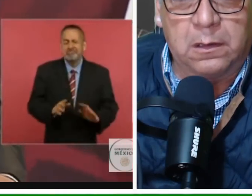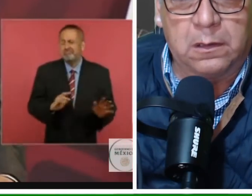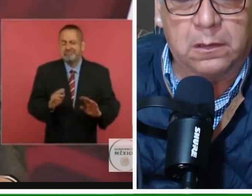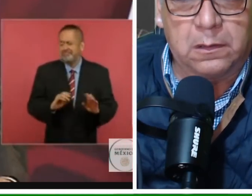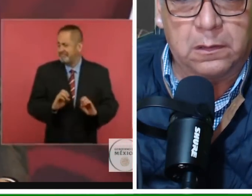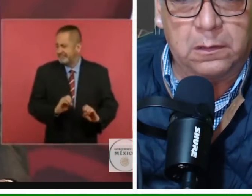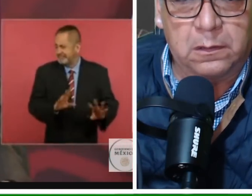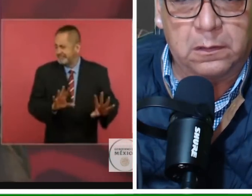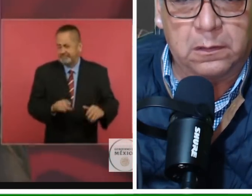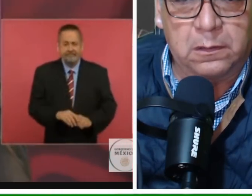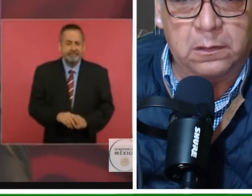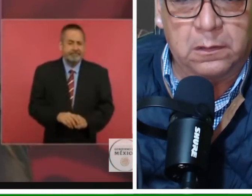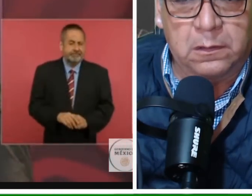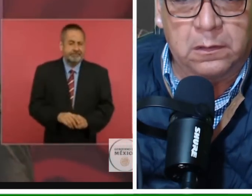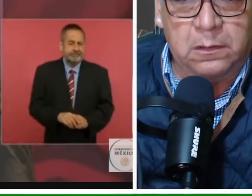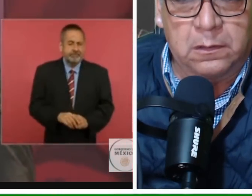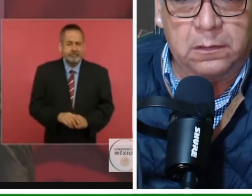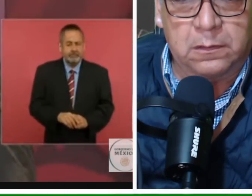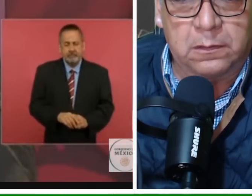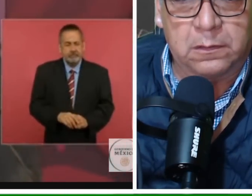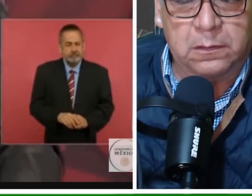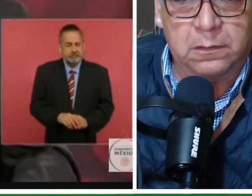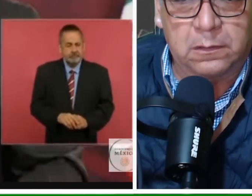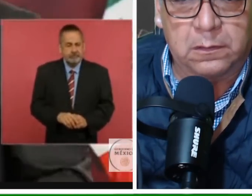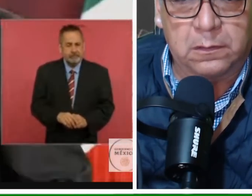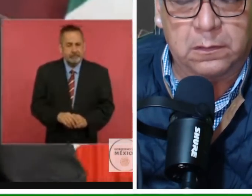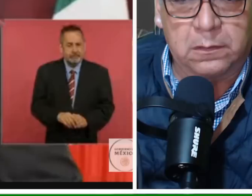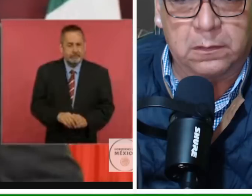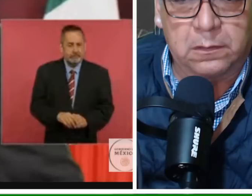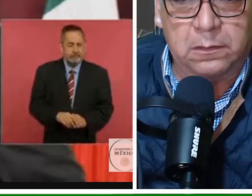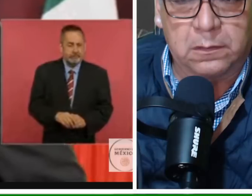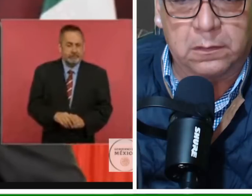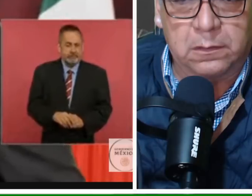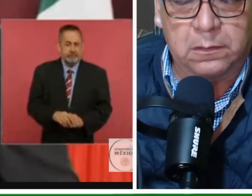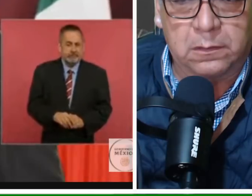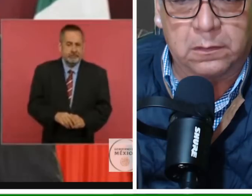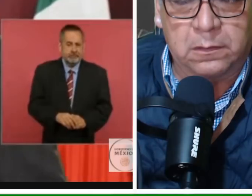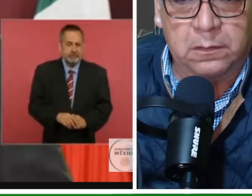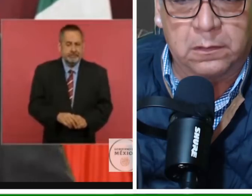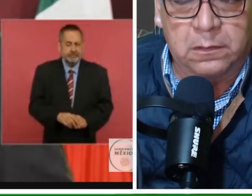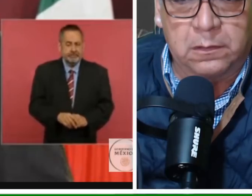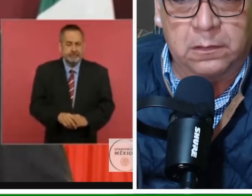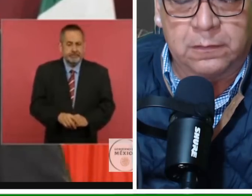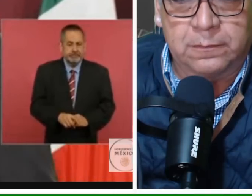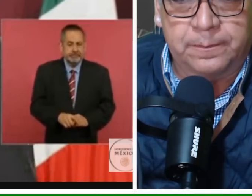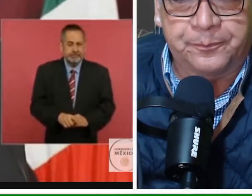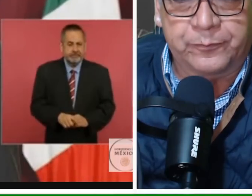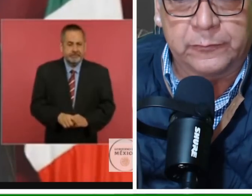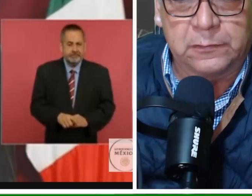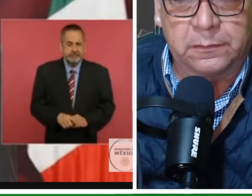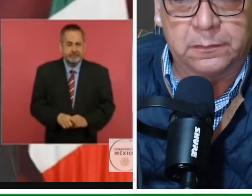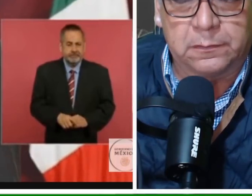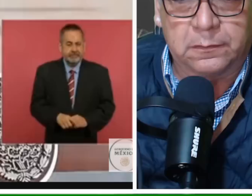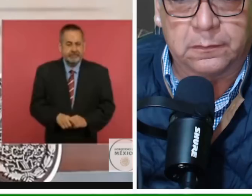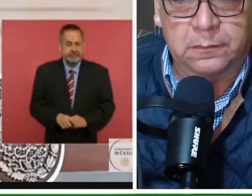No vamos, por ejemplo, a los reporteros